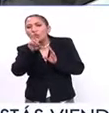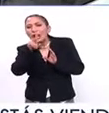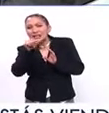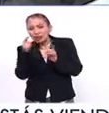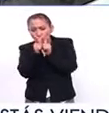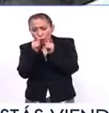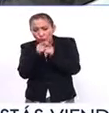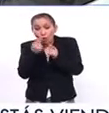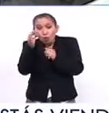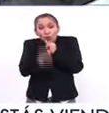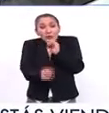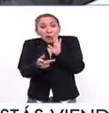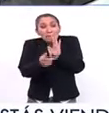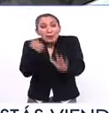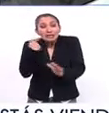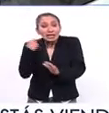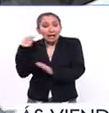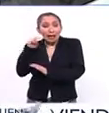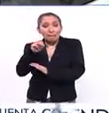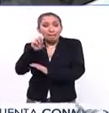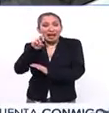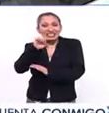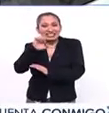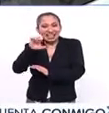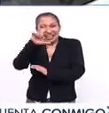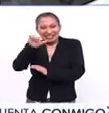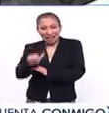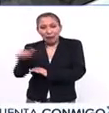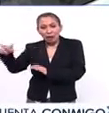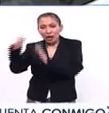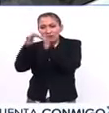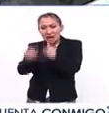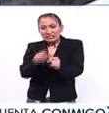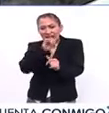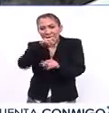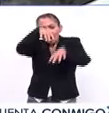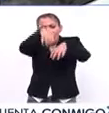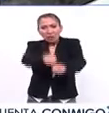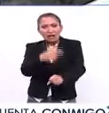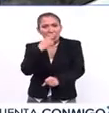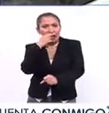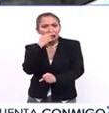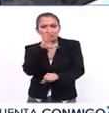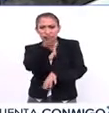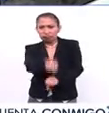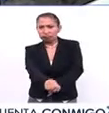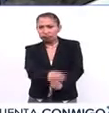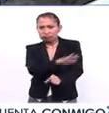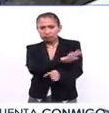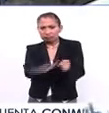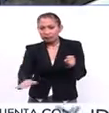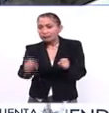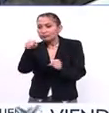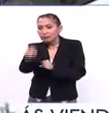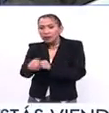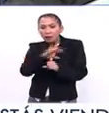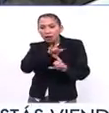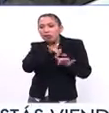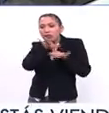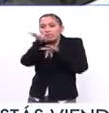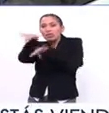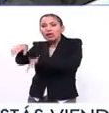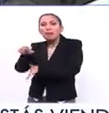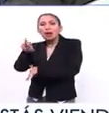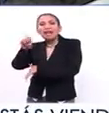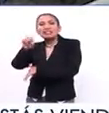están juntos por última vez en Marsella, porque está Francia casi toda ocupada por los nazis, y todos se van como yendo a